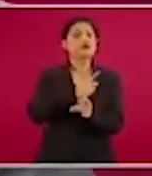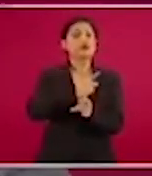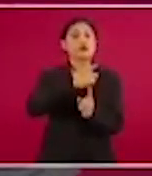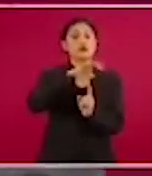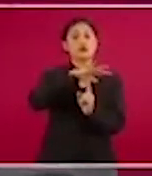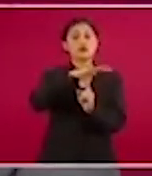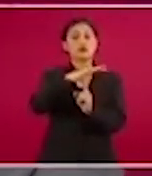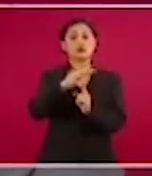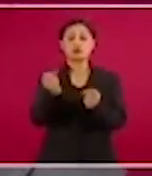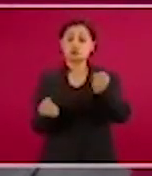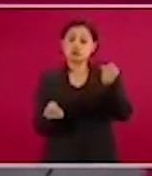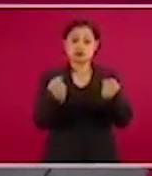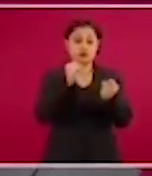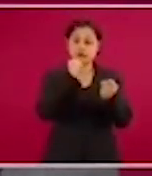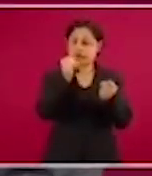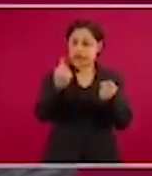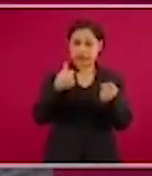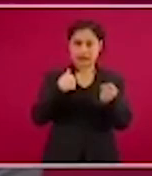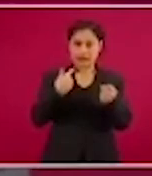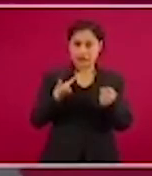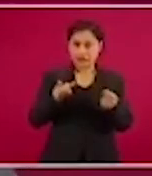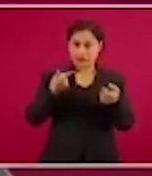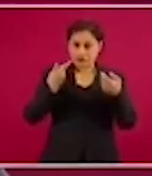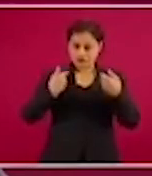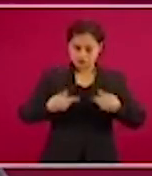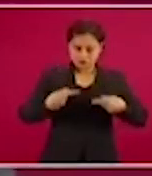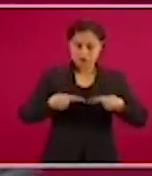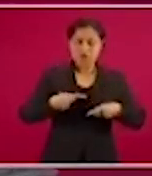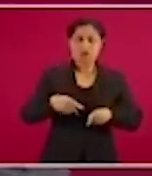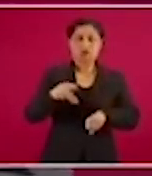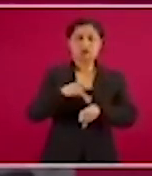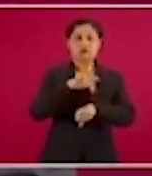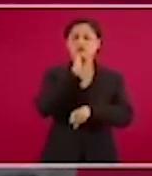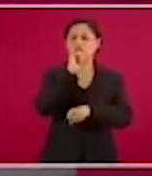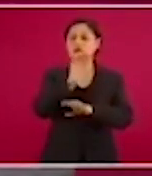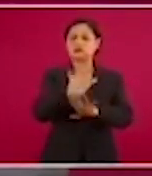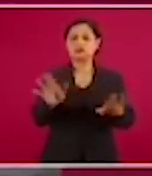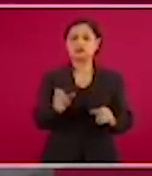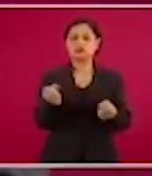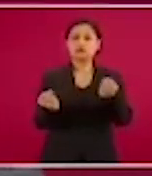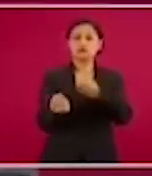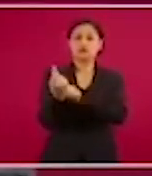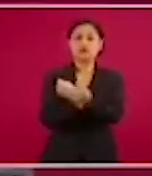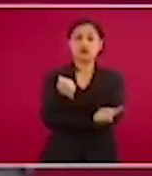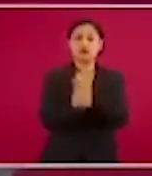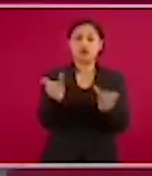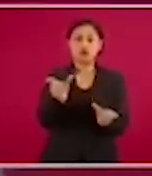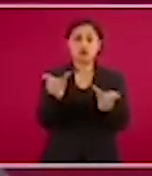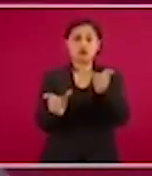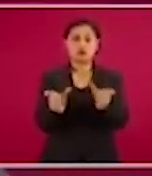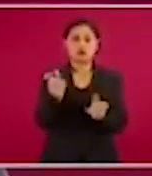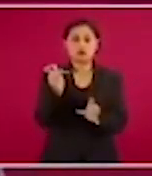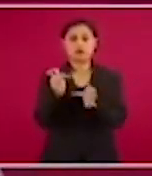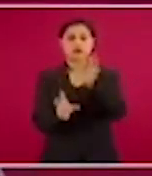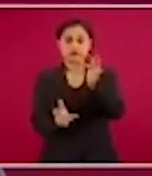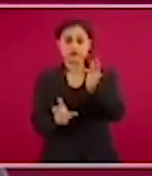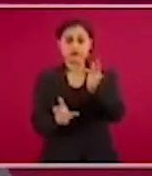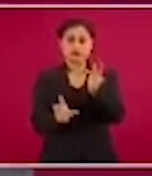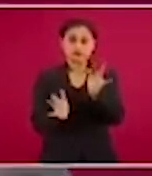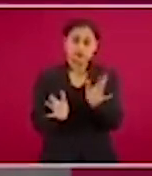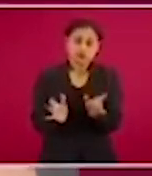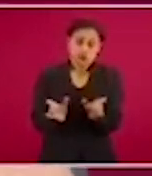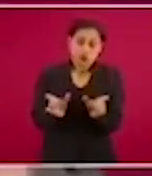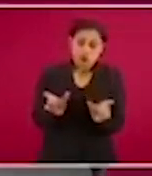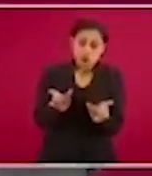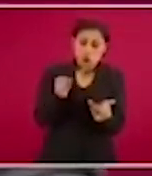comando sólo el helicóptero pero se lo restituyó el piloto cuando supieron los 21 que estaban fallando y no serbia